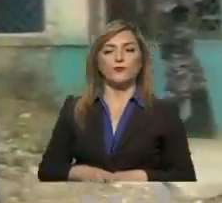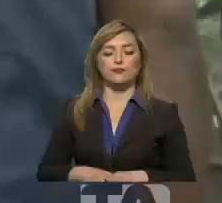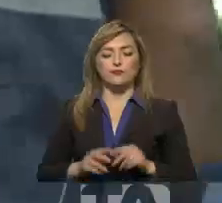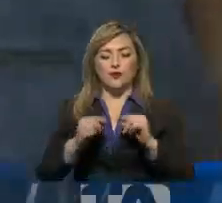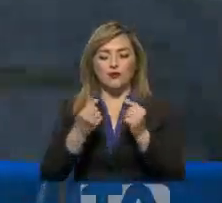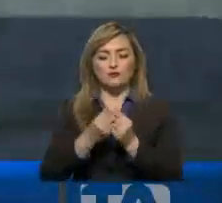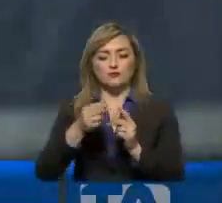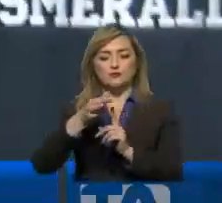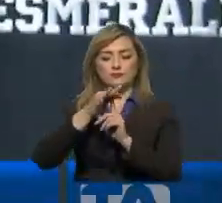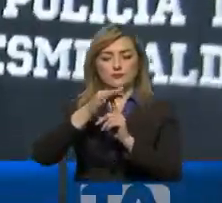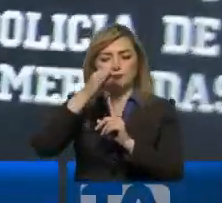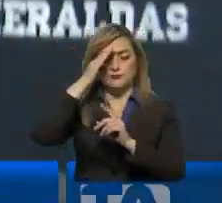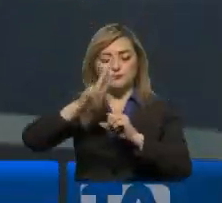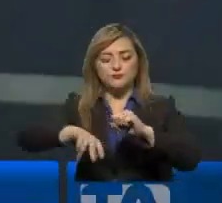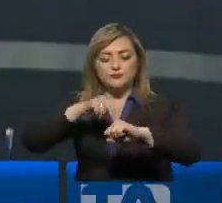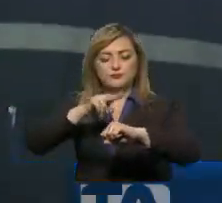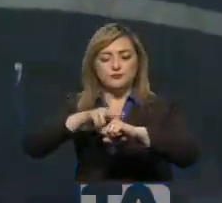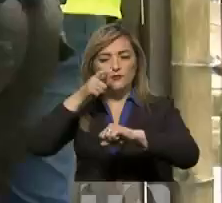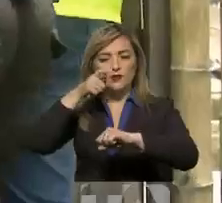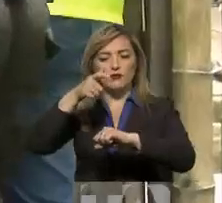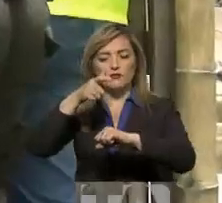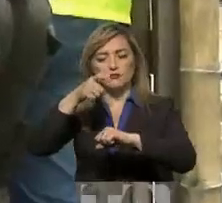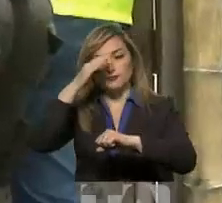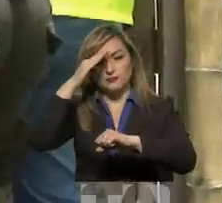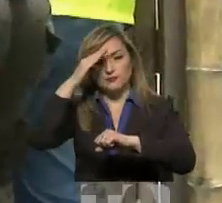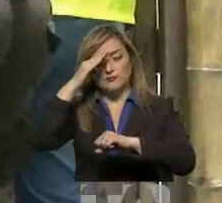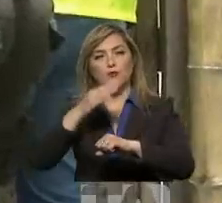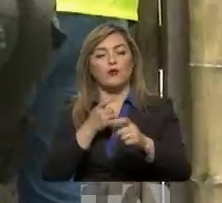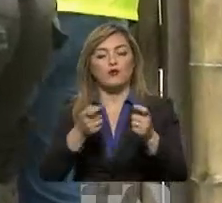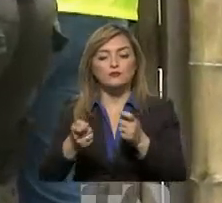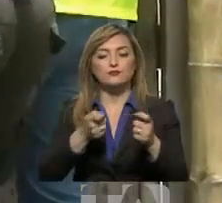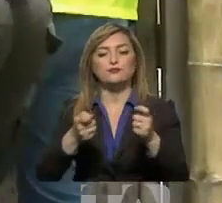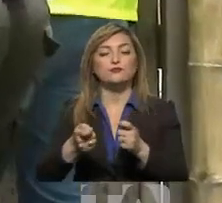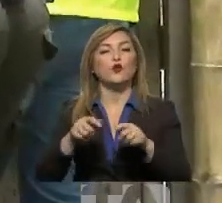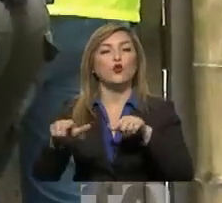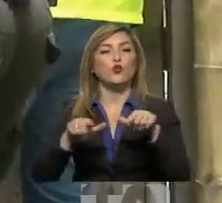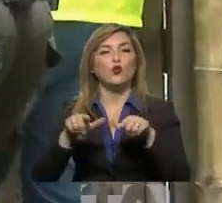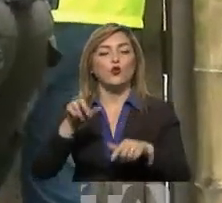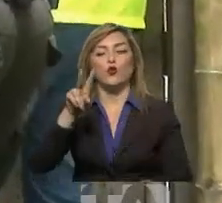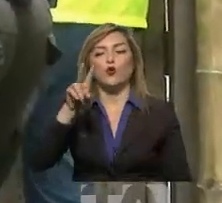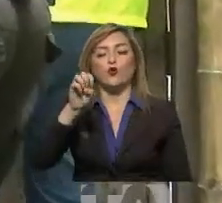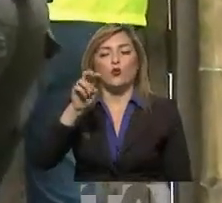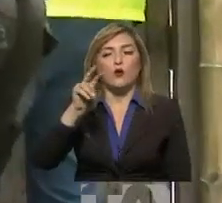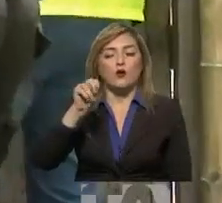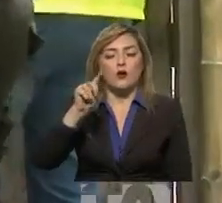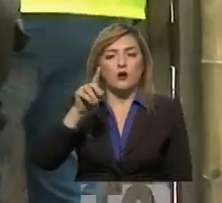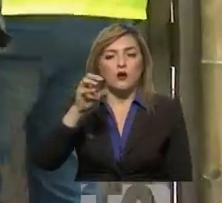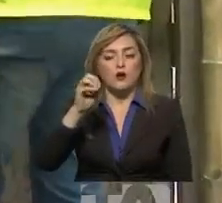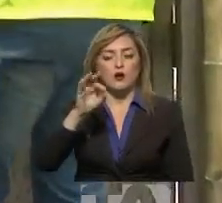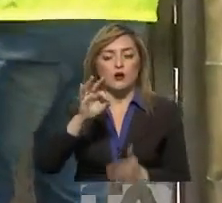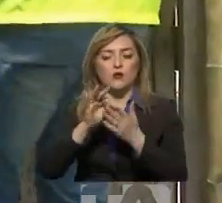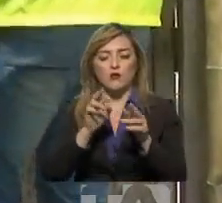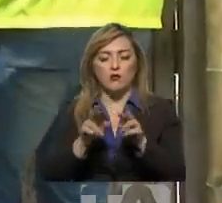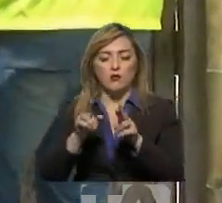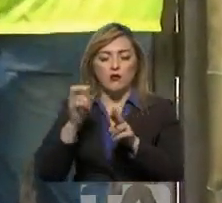de la Policía Nacional y el Intendente General de Policía realizaron un operativo en el recinto venado de la parroquia Chumundé, en el cantón Río